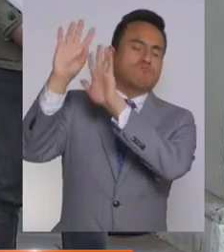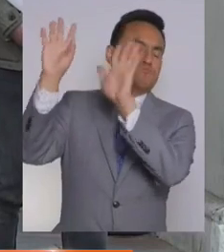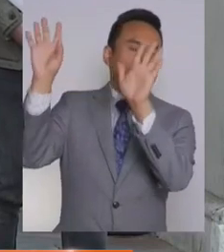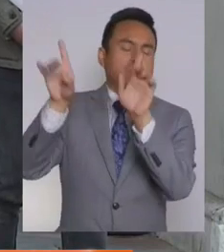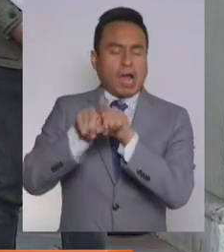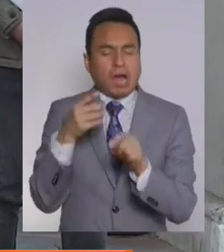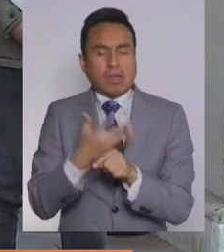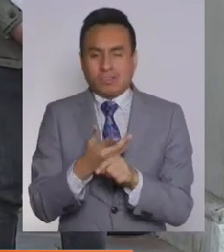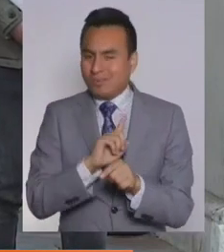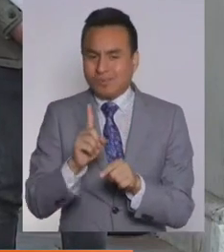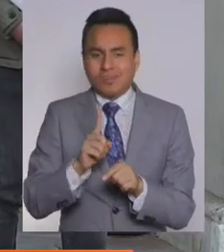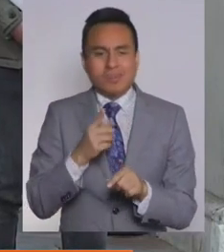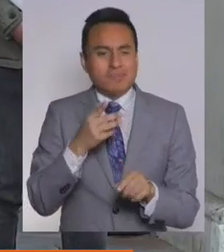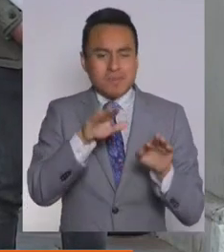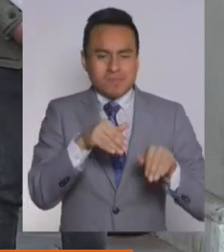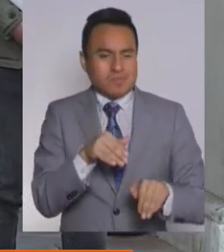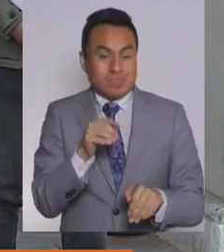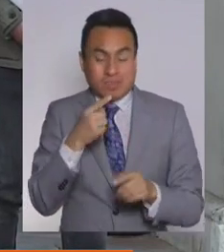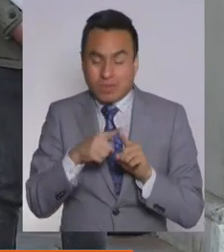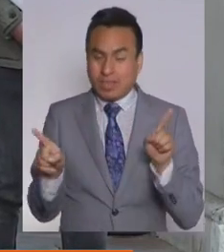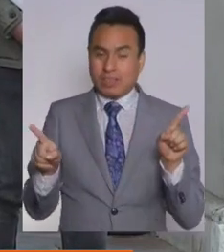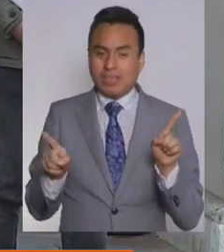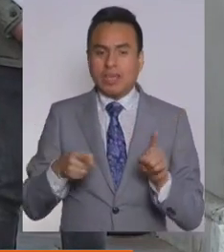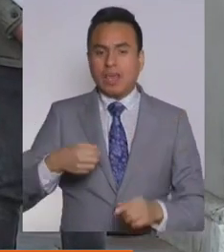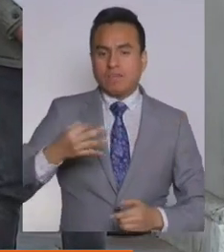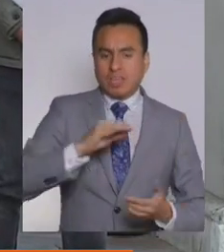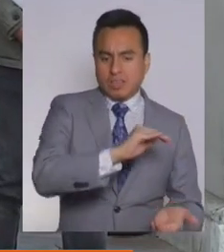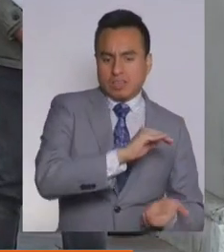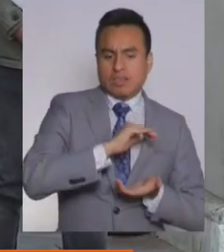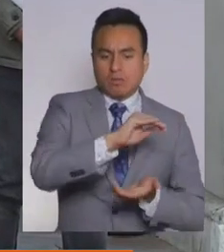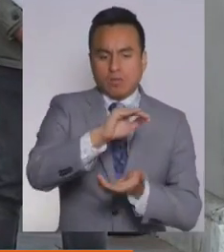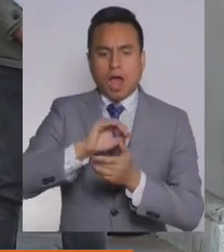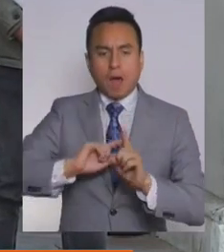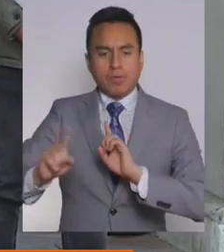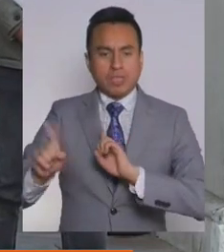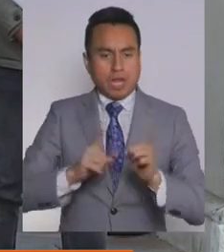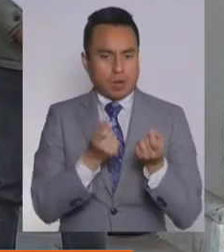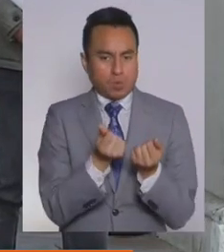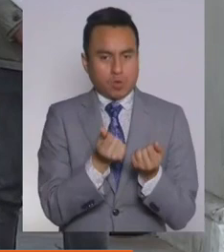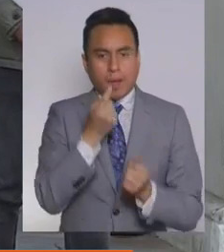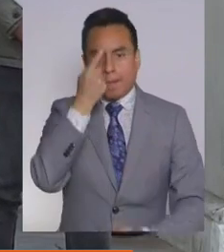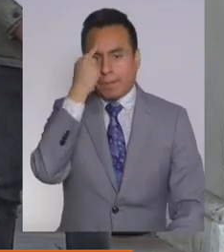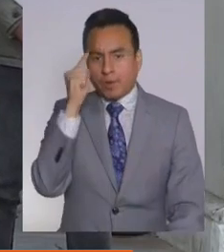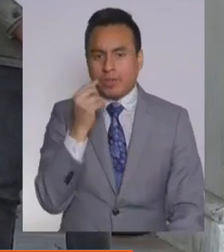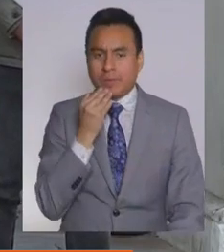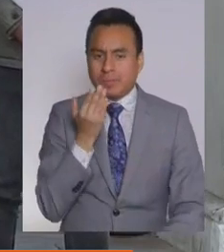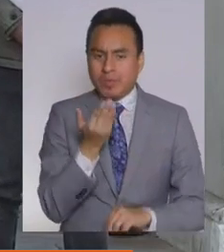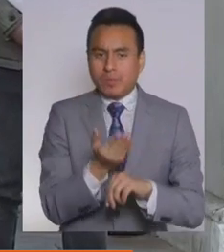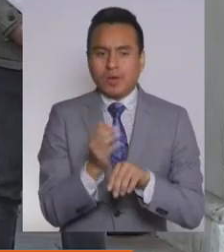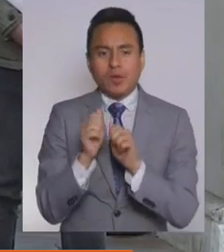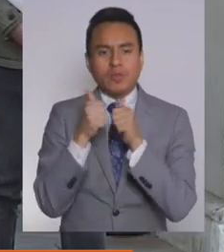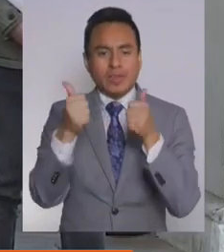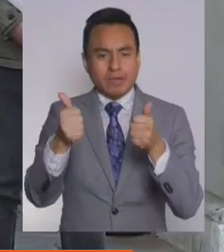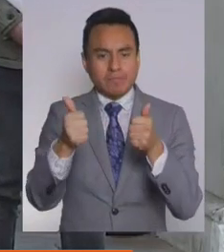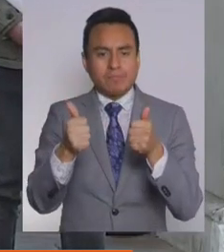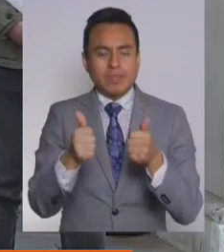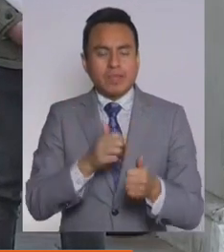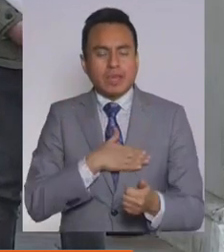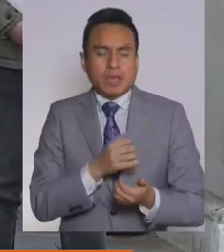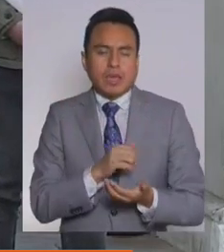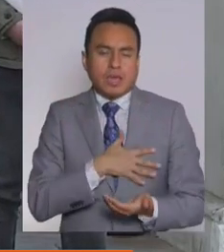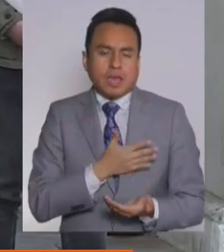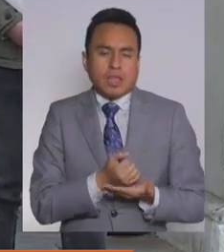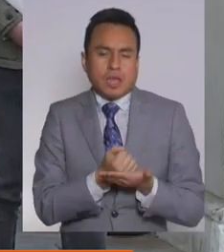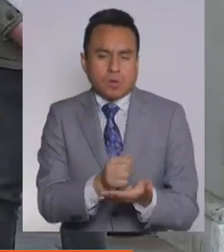darnos los mismos recursos que teníamos antes. Por lo tanto, vamos a tener que ser más eficientes en la administración de ellos, pero le hemos pedido también a la autoridad que sea lo más generoso